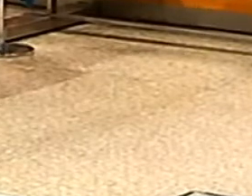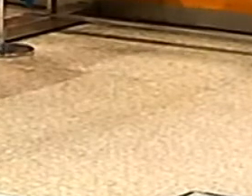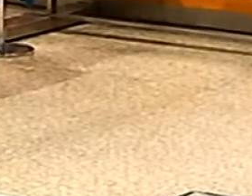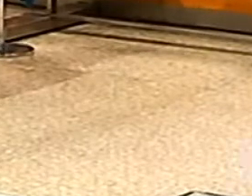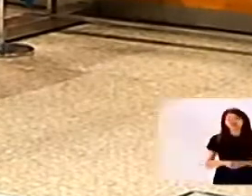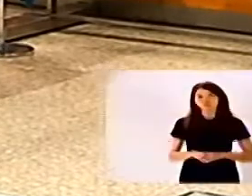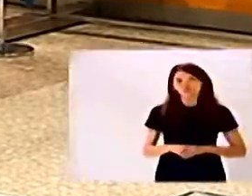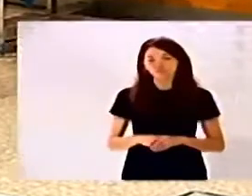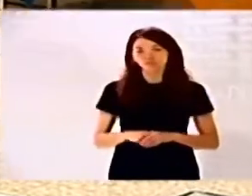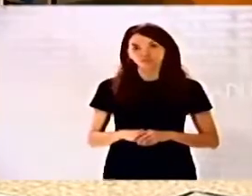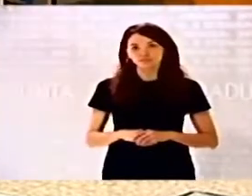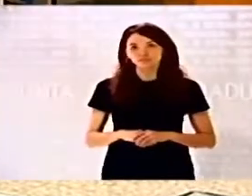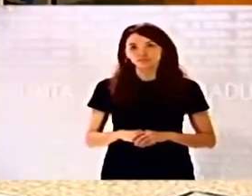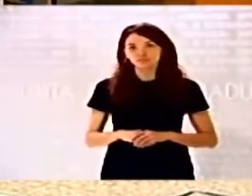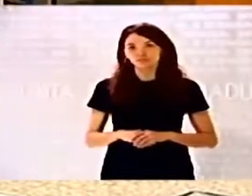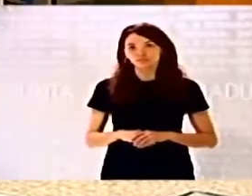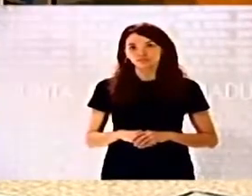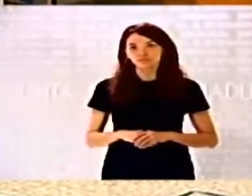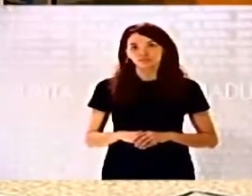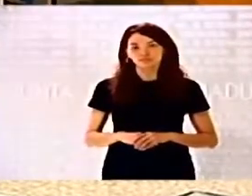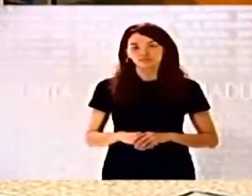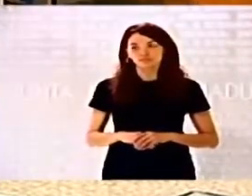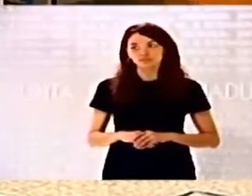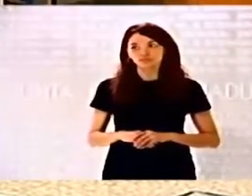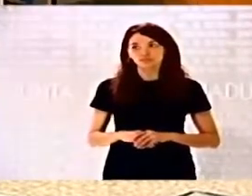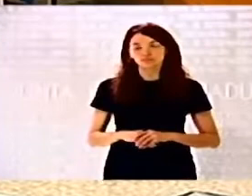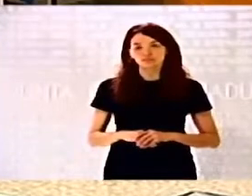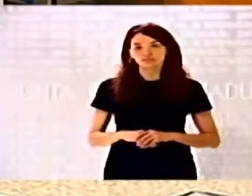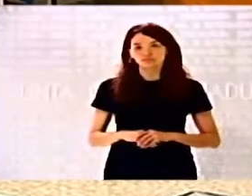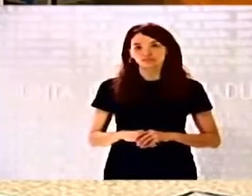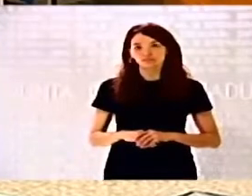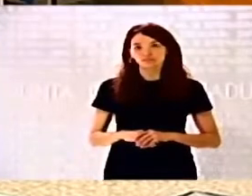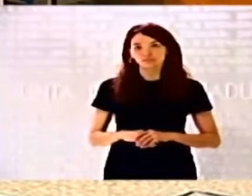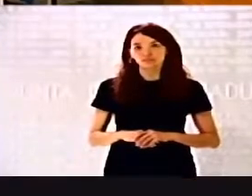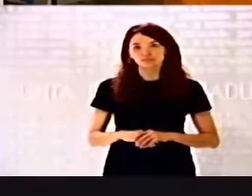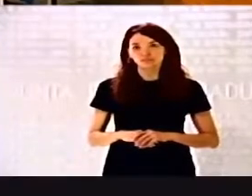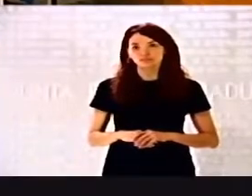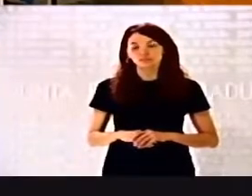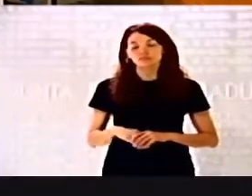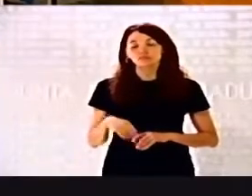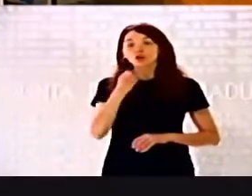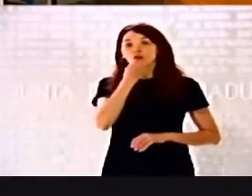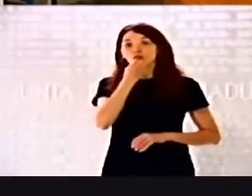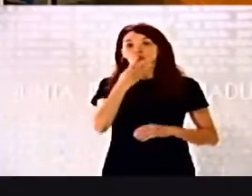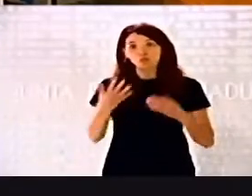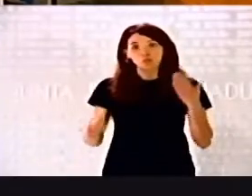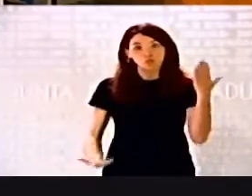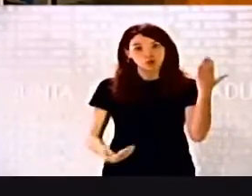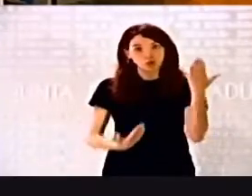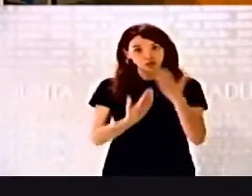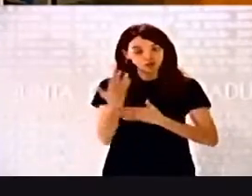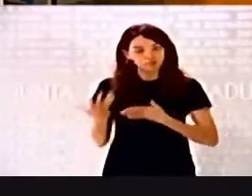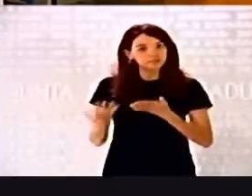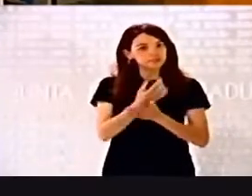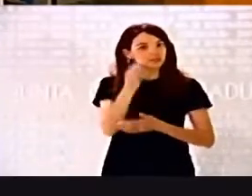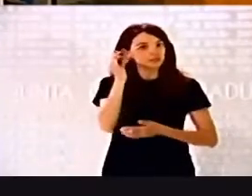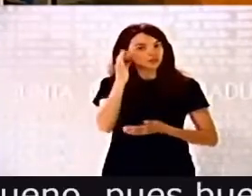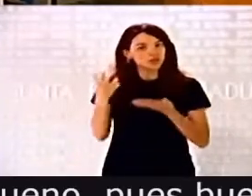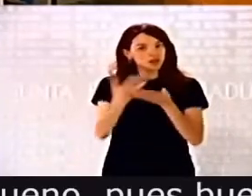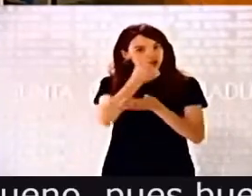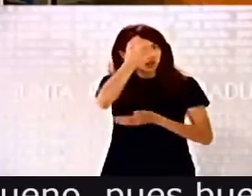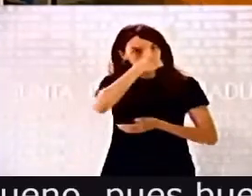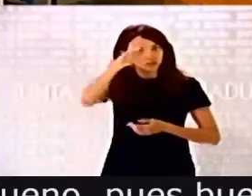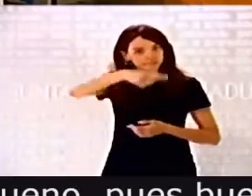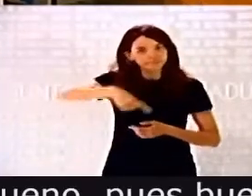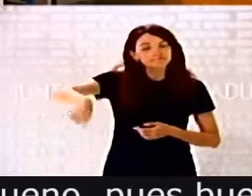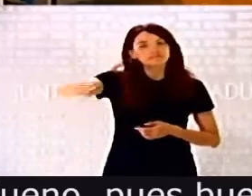Bueno, empezamos cuando me digáis, ¿sí? Bueno, pues buenos días a todas y a todos,